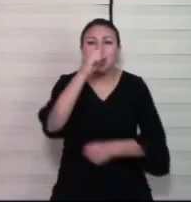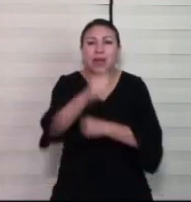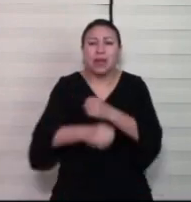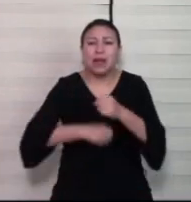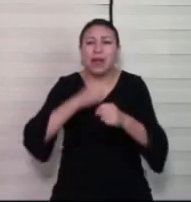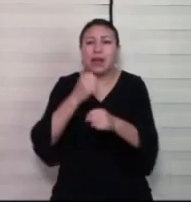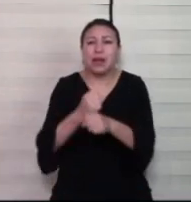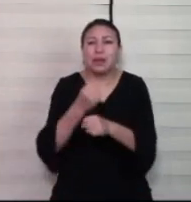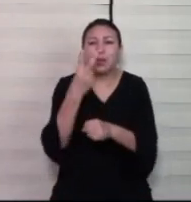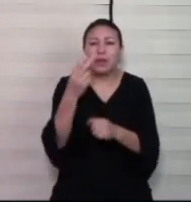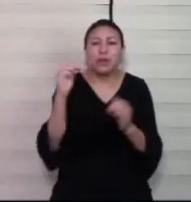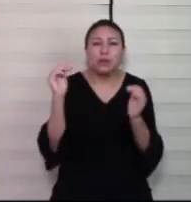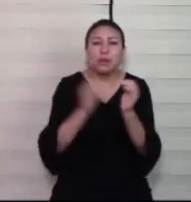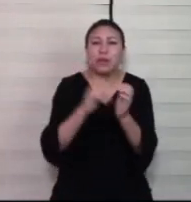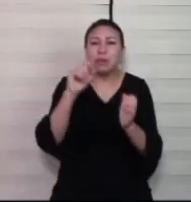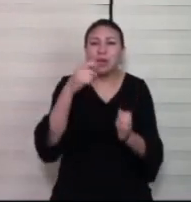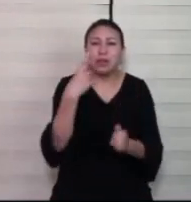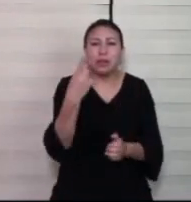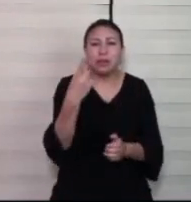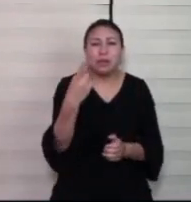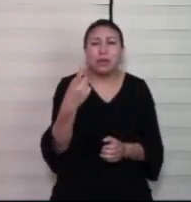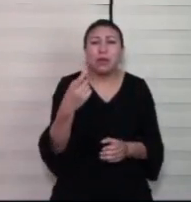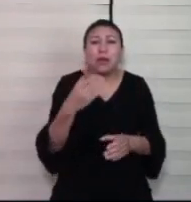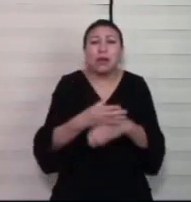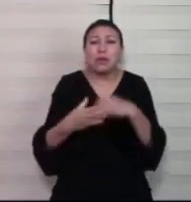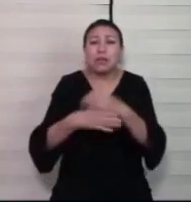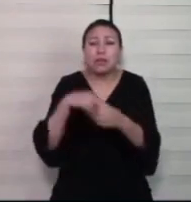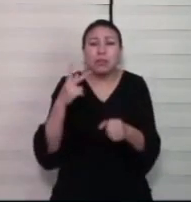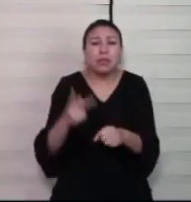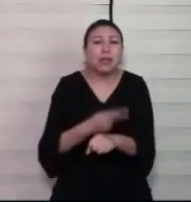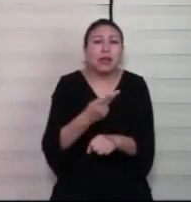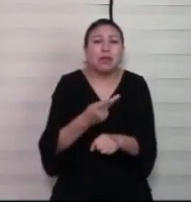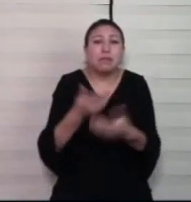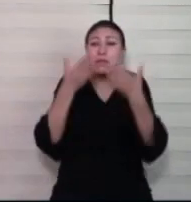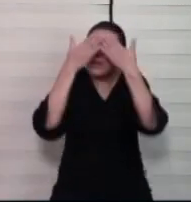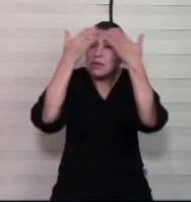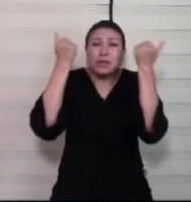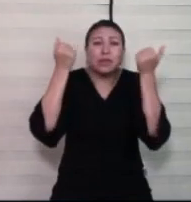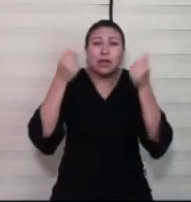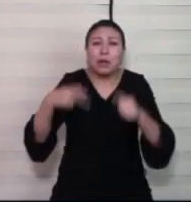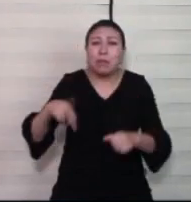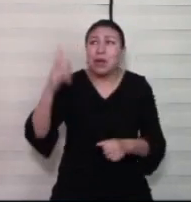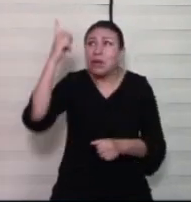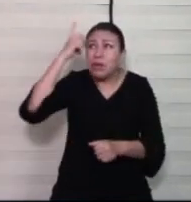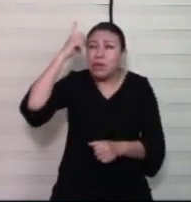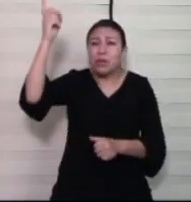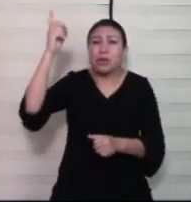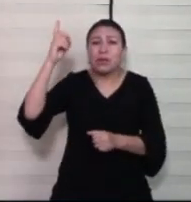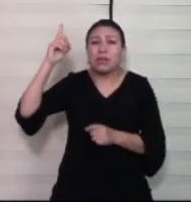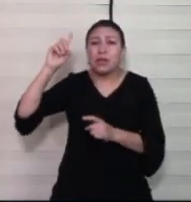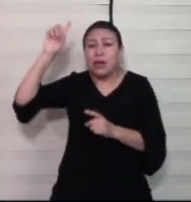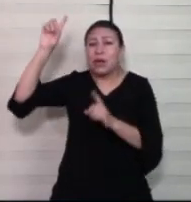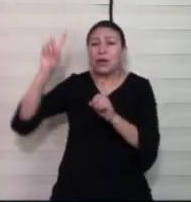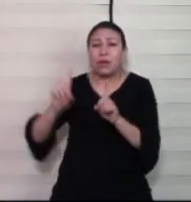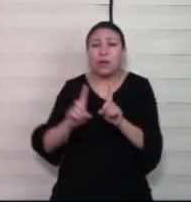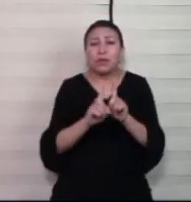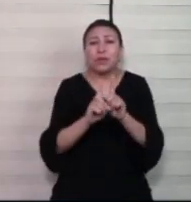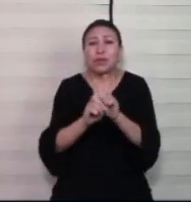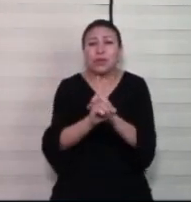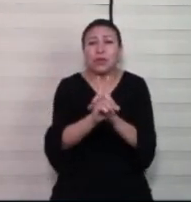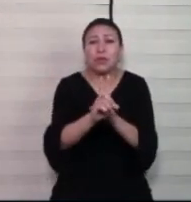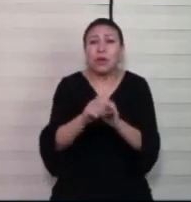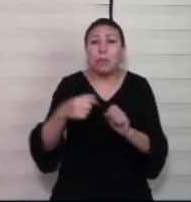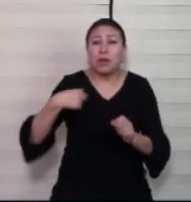2021? No sé, pero el Señor va delante. Y si yo sigo sus pisadas, sigo